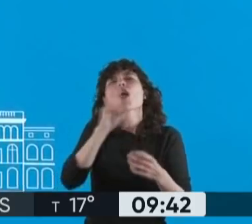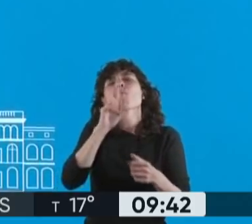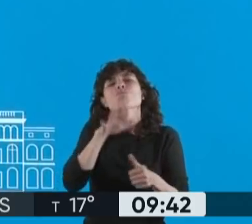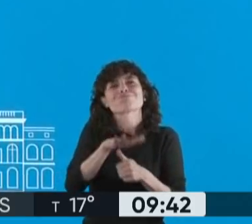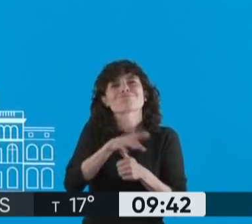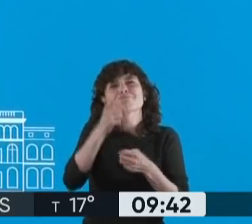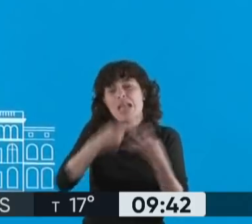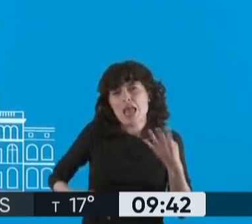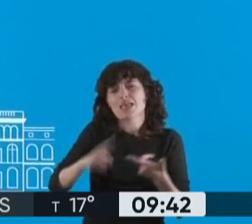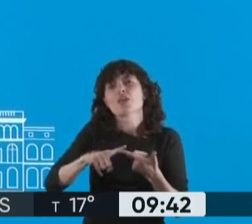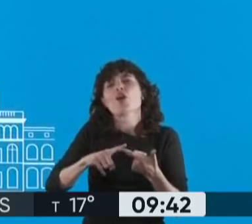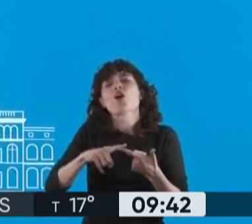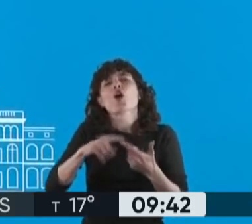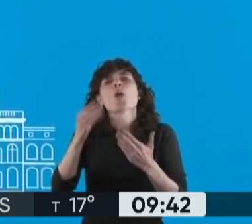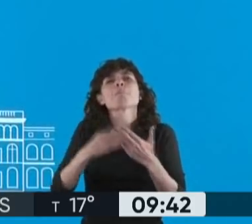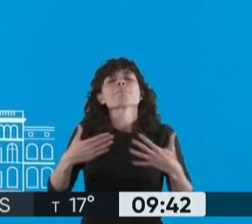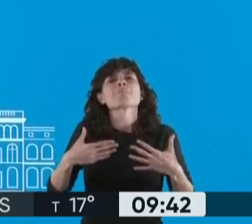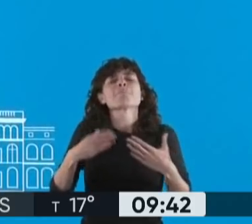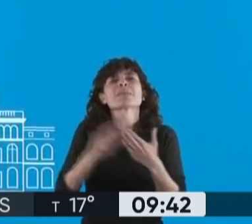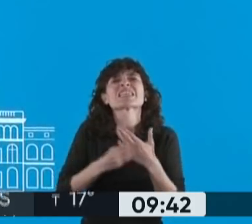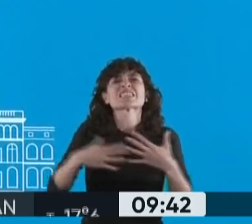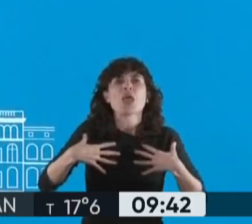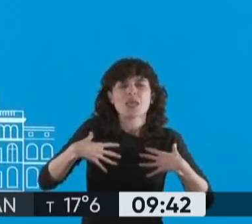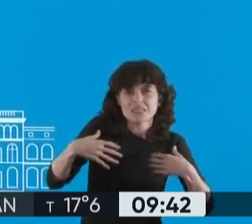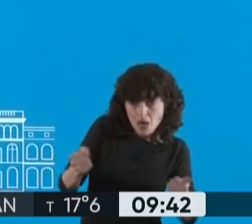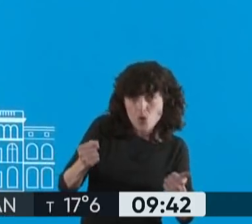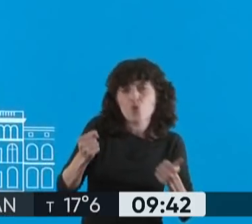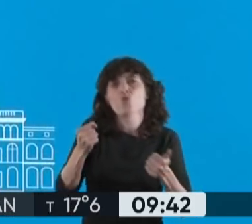ministra Biasotti, el gobernador Uñac, el canciller